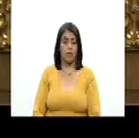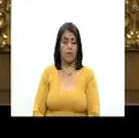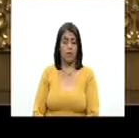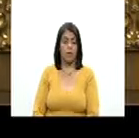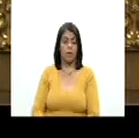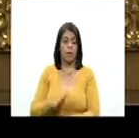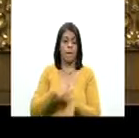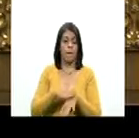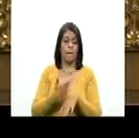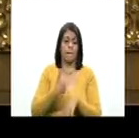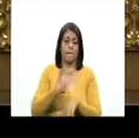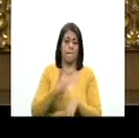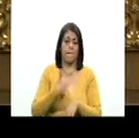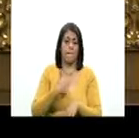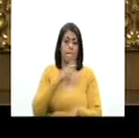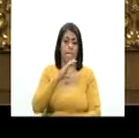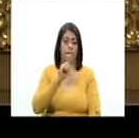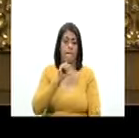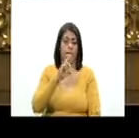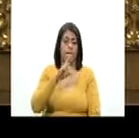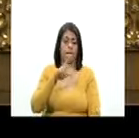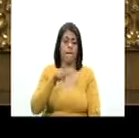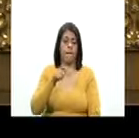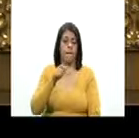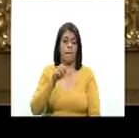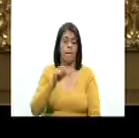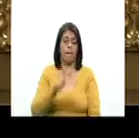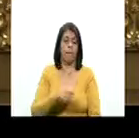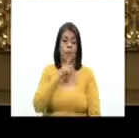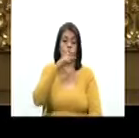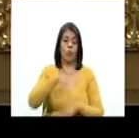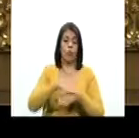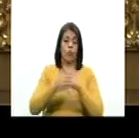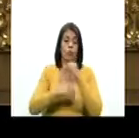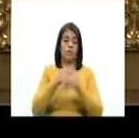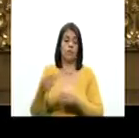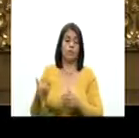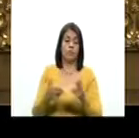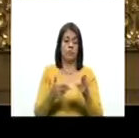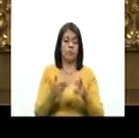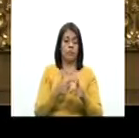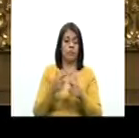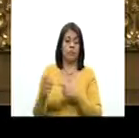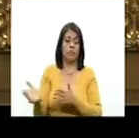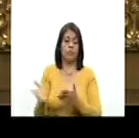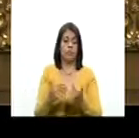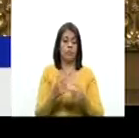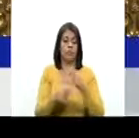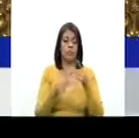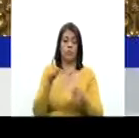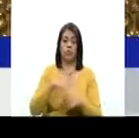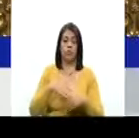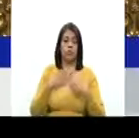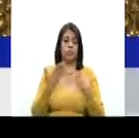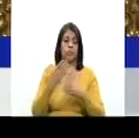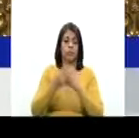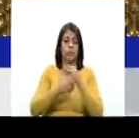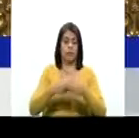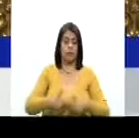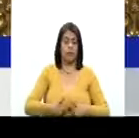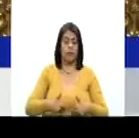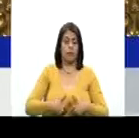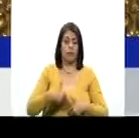Porque yo cargo con la culpa de haber sido engañado y vi que no fue suficiente el esfuerzo que